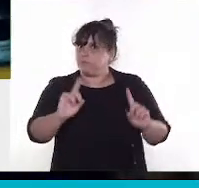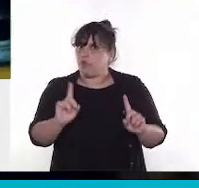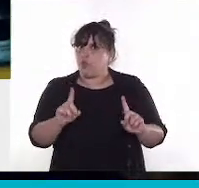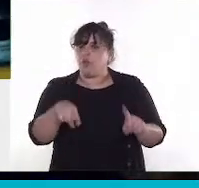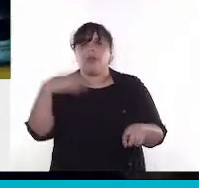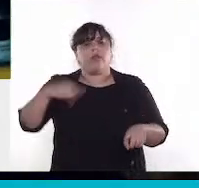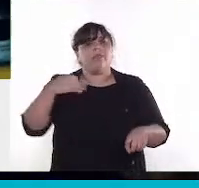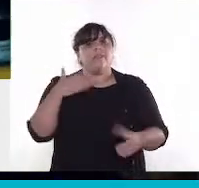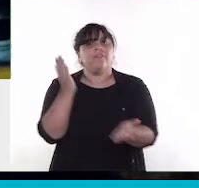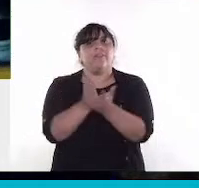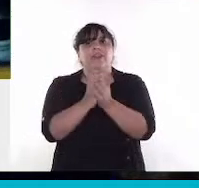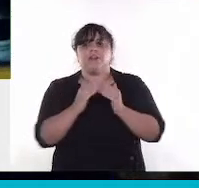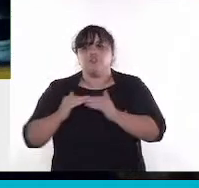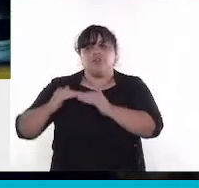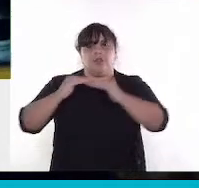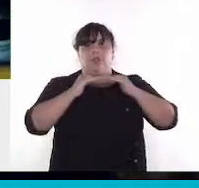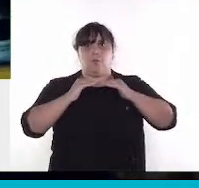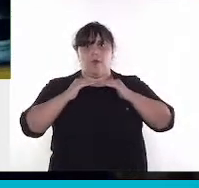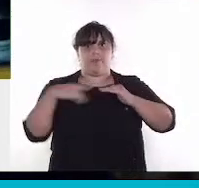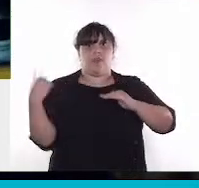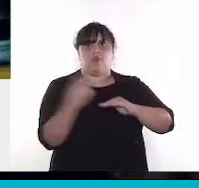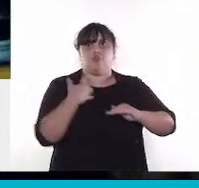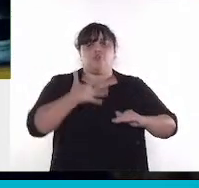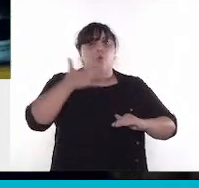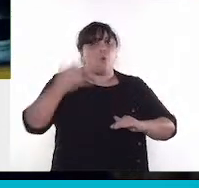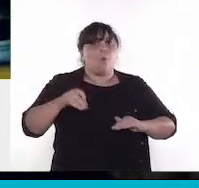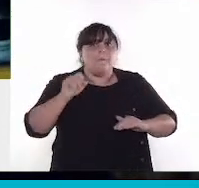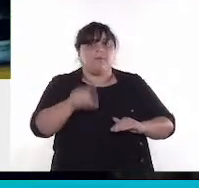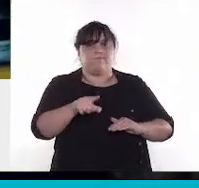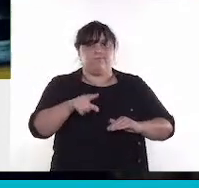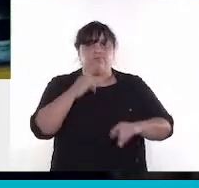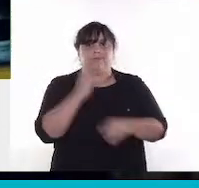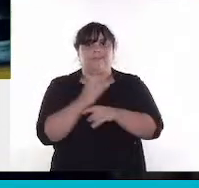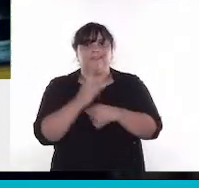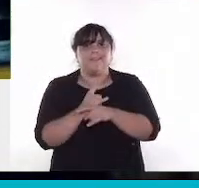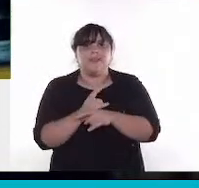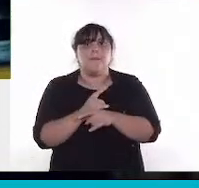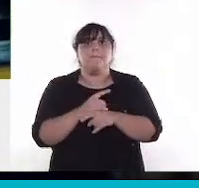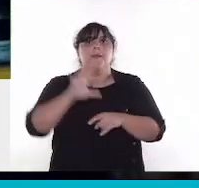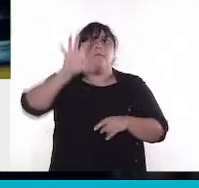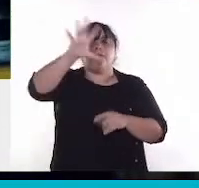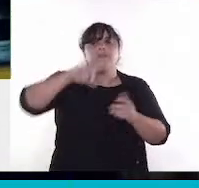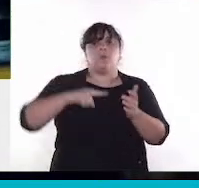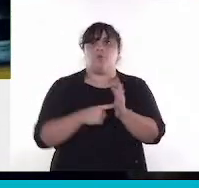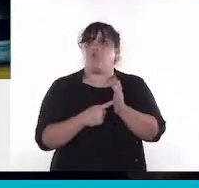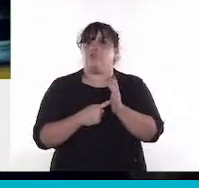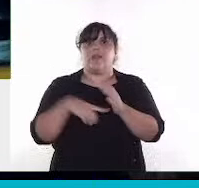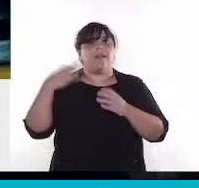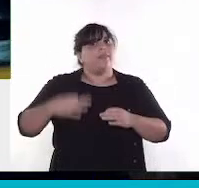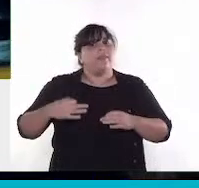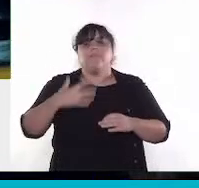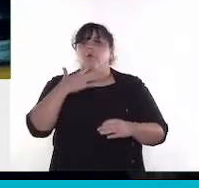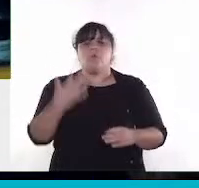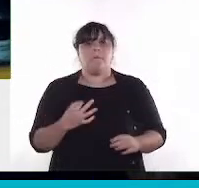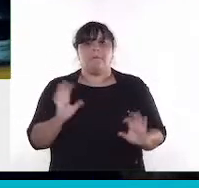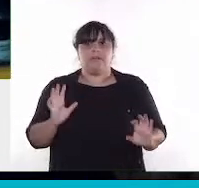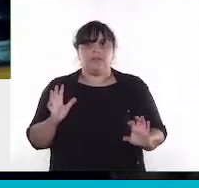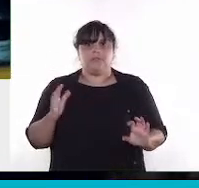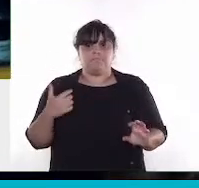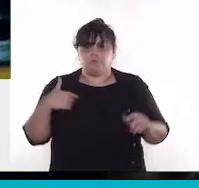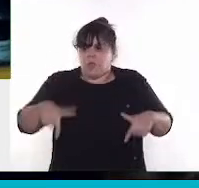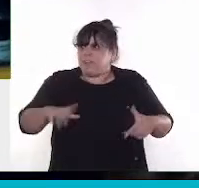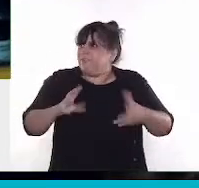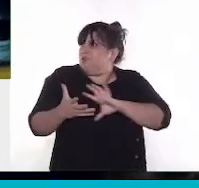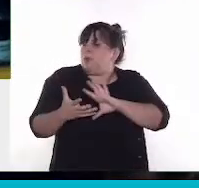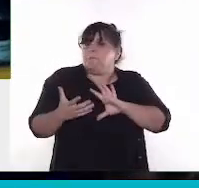igualdad ante la ley que debiera regir en todo momento en todo el territorio bonaerense. No veo yo de qué manera podríamos